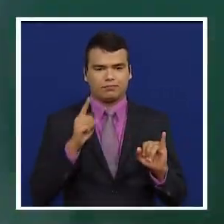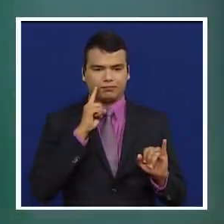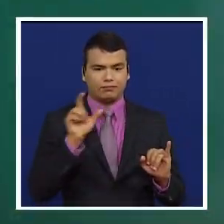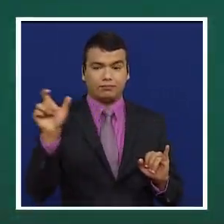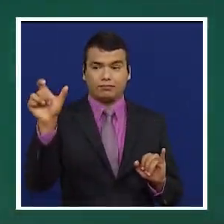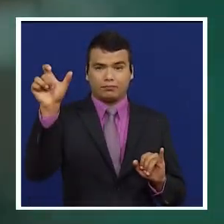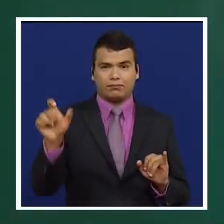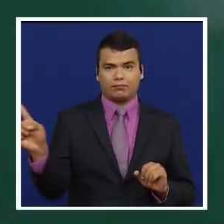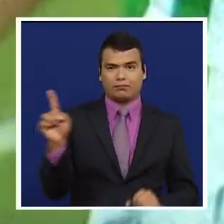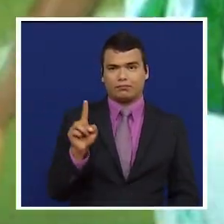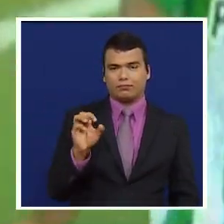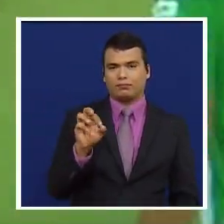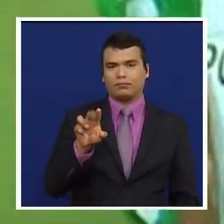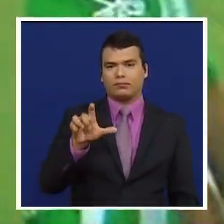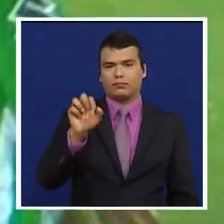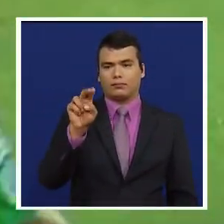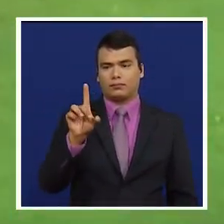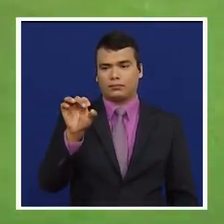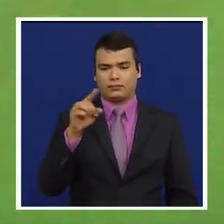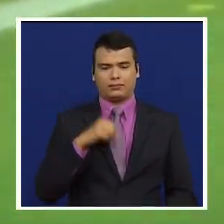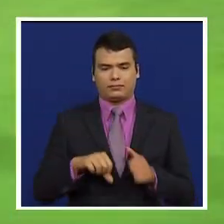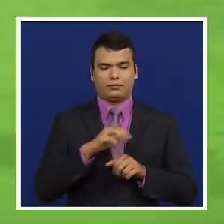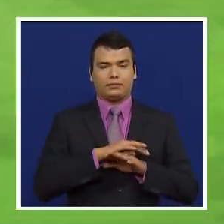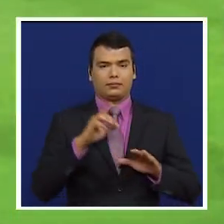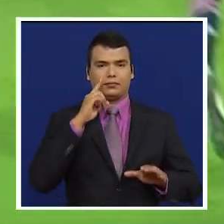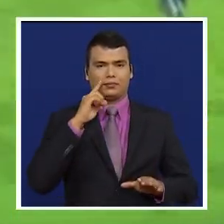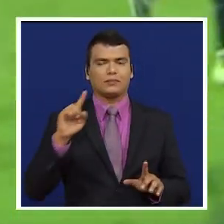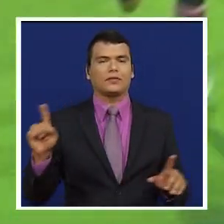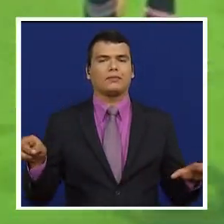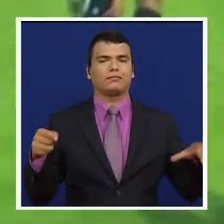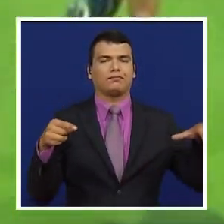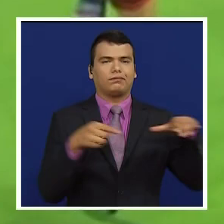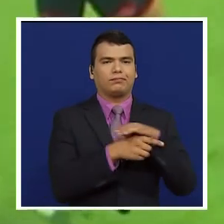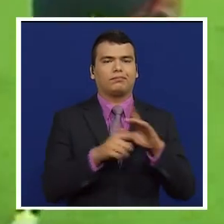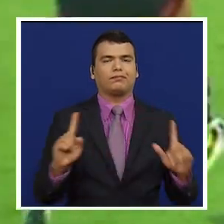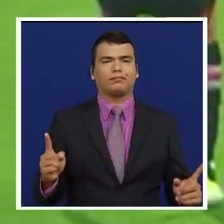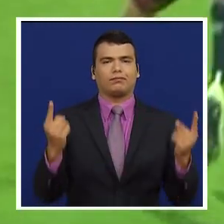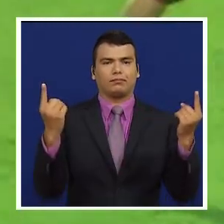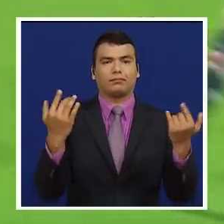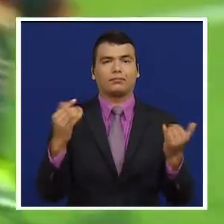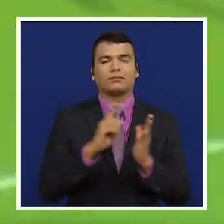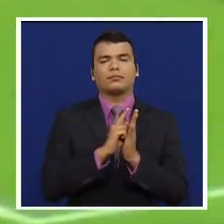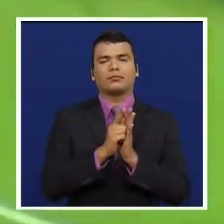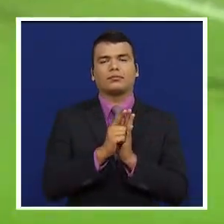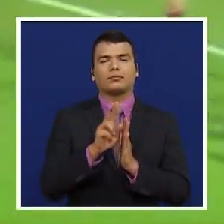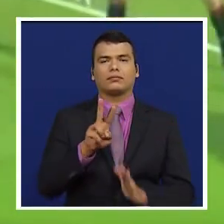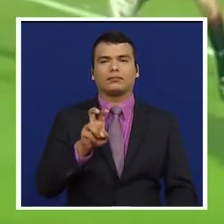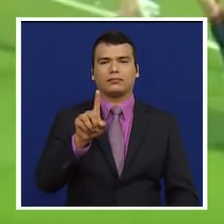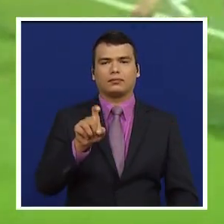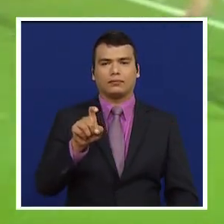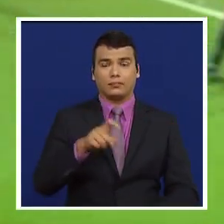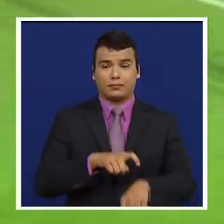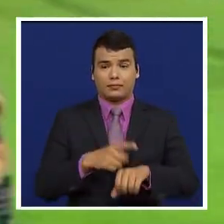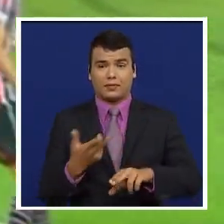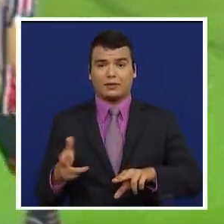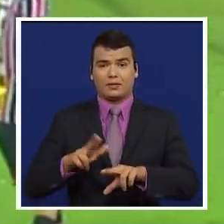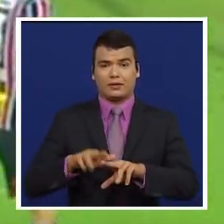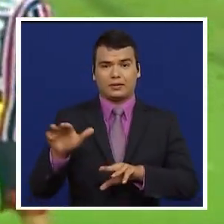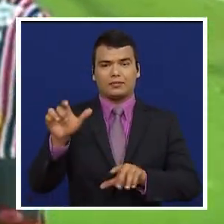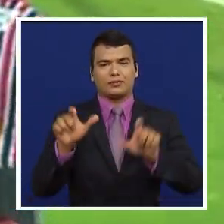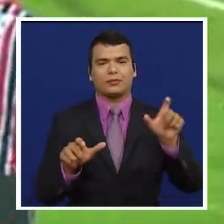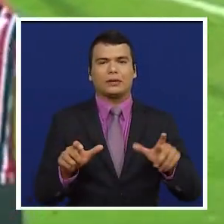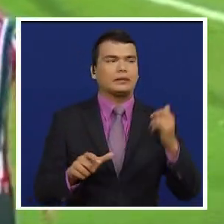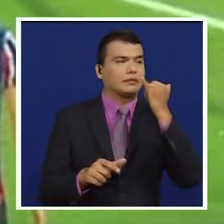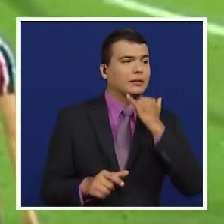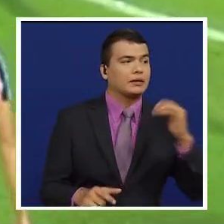Orlando Berrío para el 1-1 parcial. Al minuto 76 de la etapa complementaria, una mano en el área de Carliños